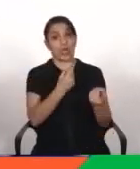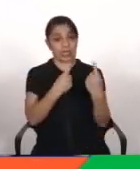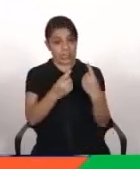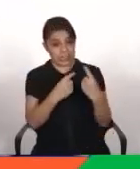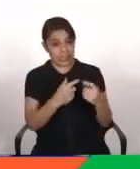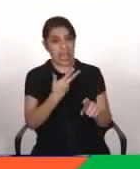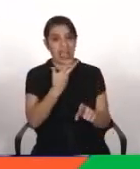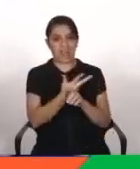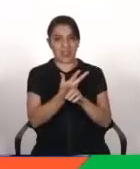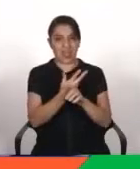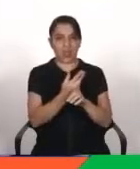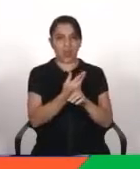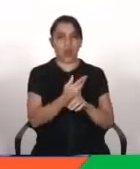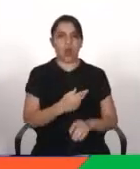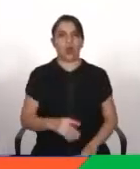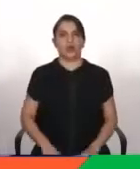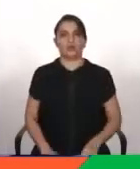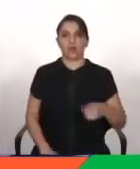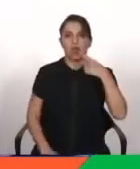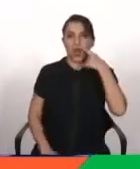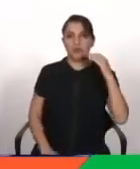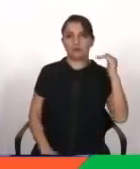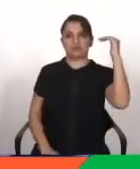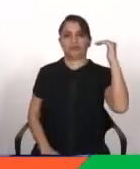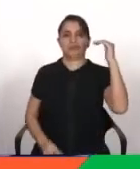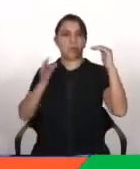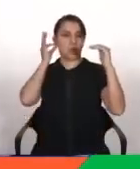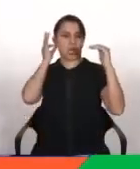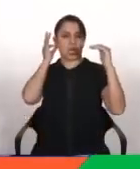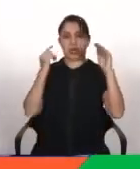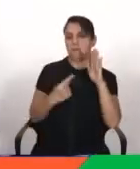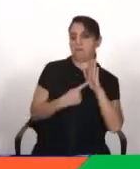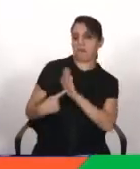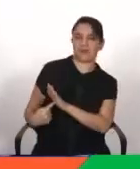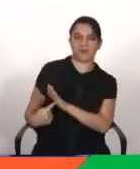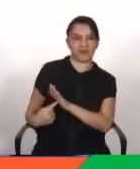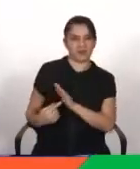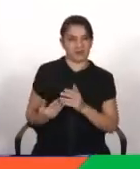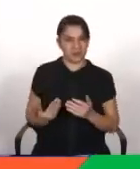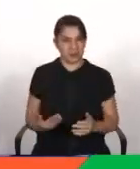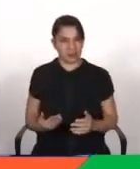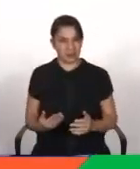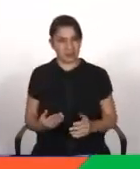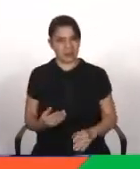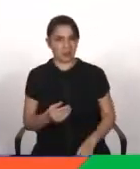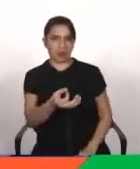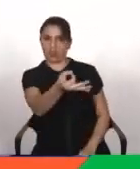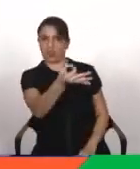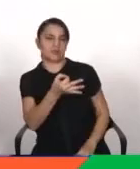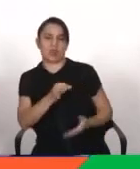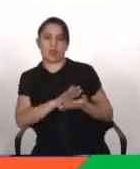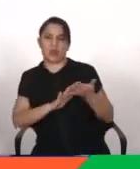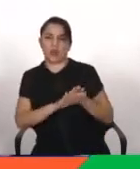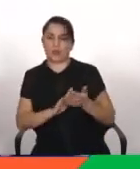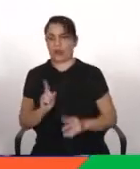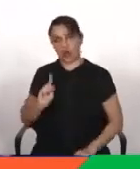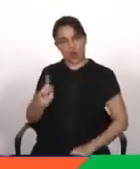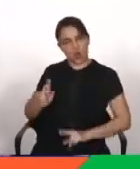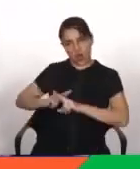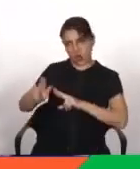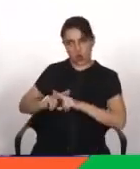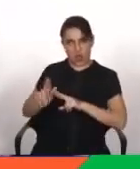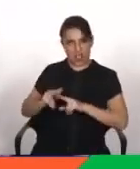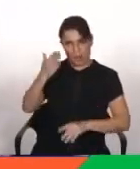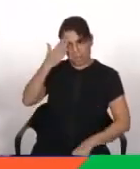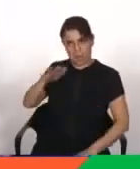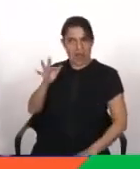algo sexista, ¿no es cierto? Que es como, oye, no haga esto porque se ve mal, o no dé esa charla, dale la oportunidad de